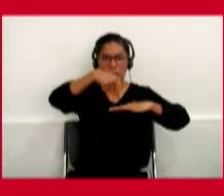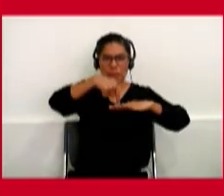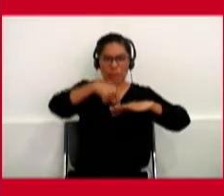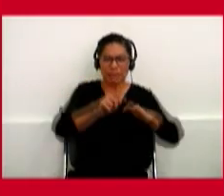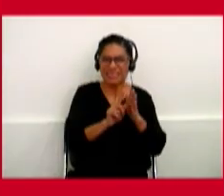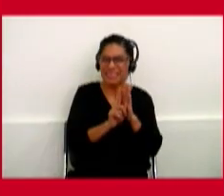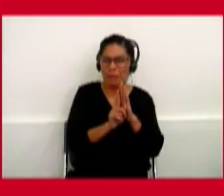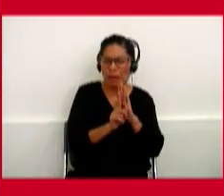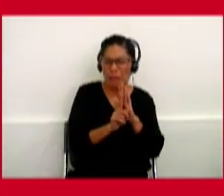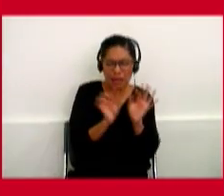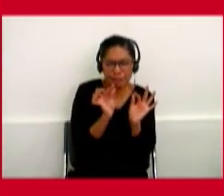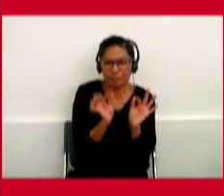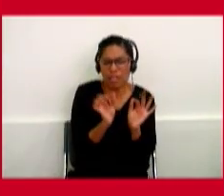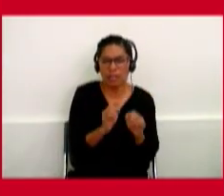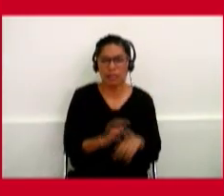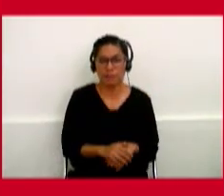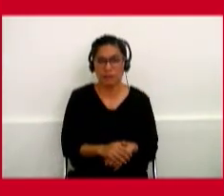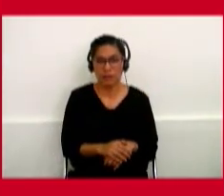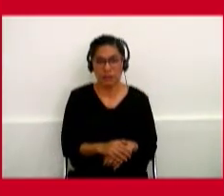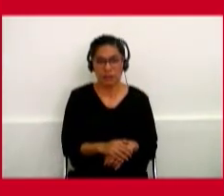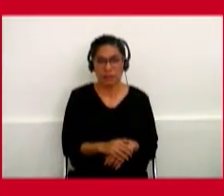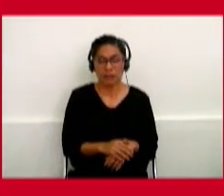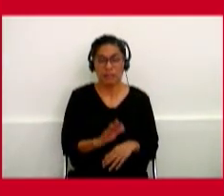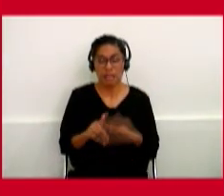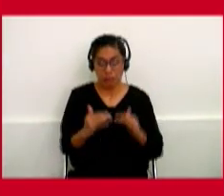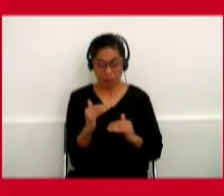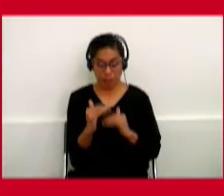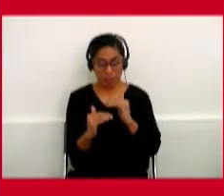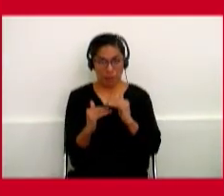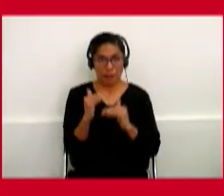milisegundos. Nos dio un avance de 7:40.